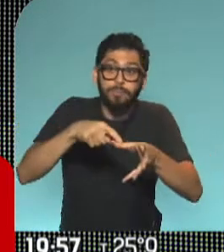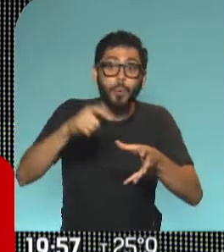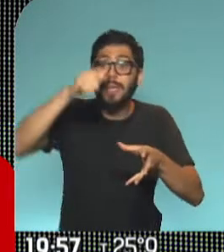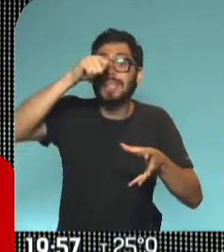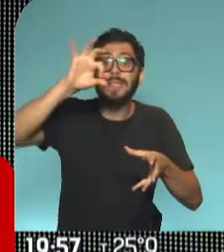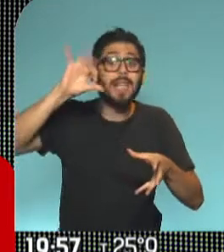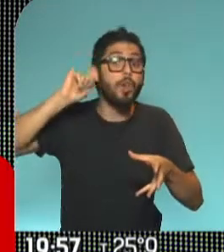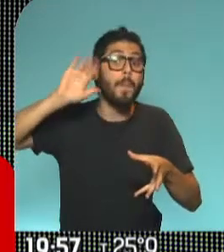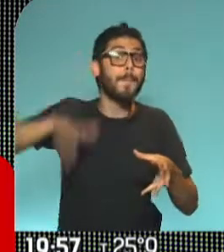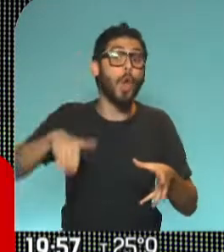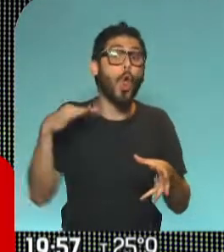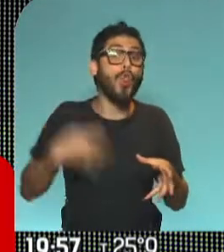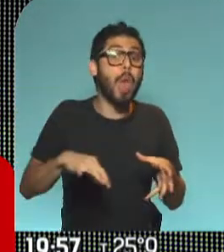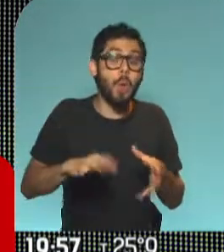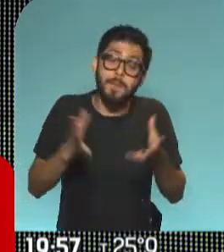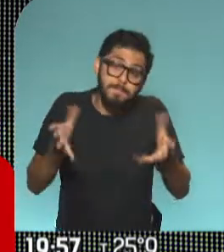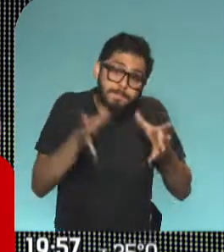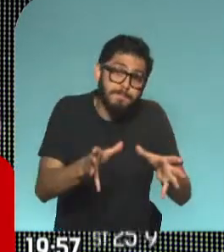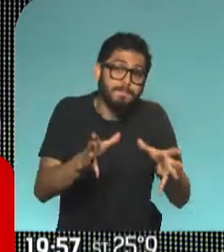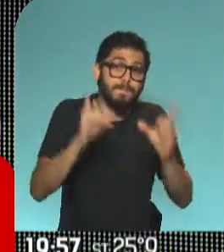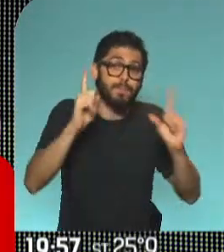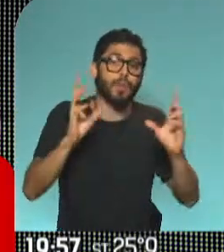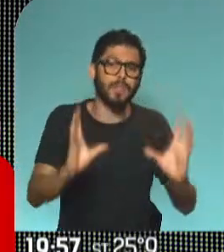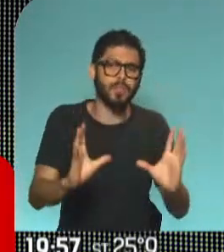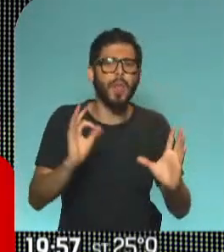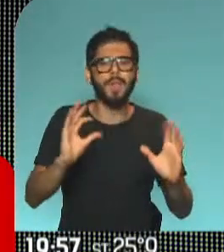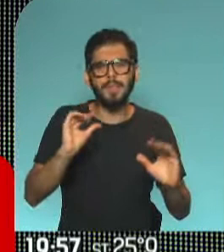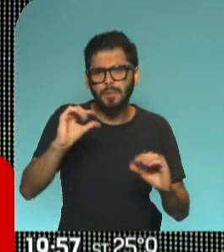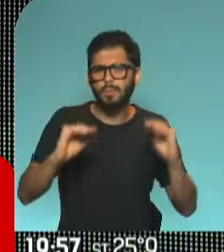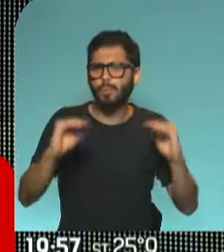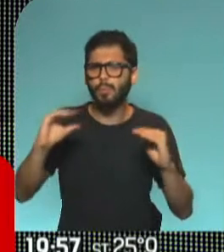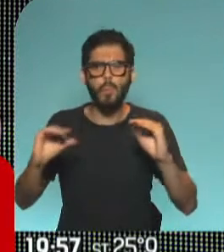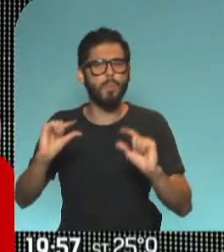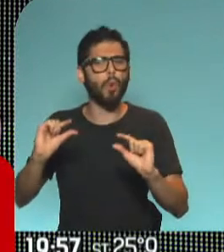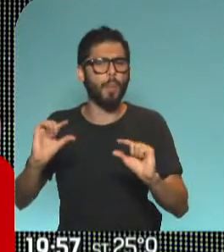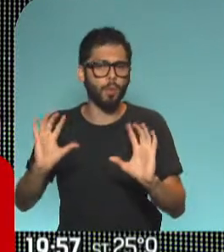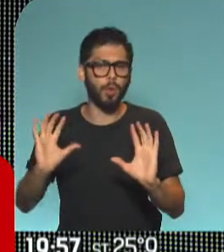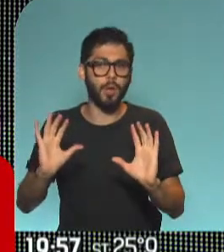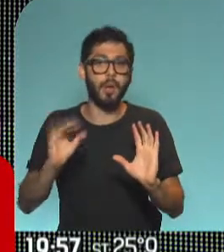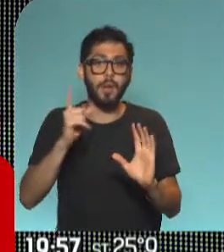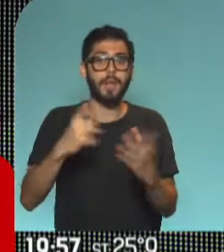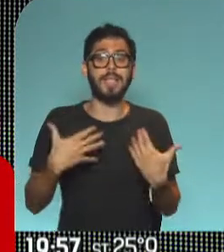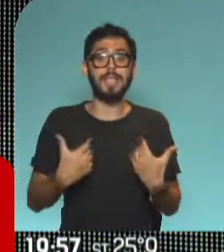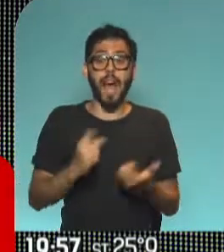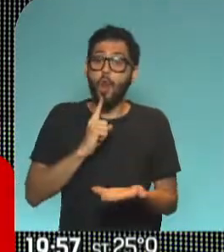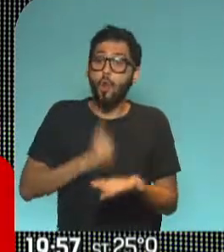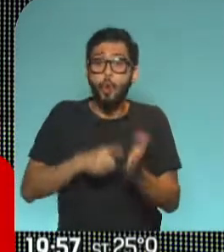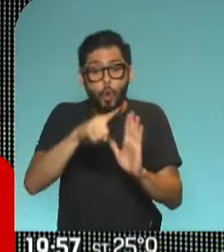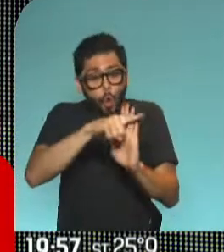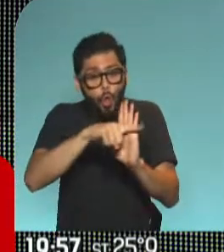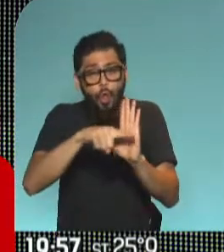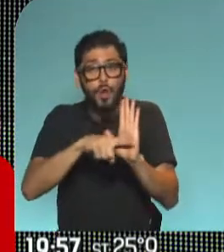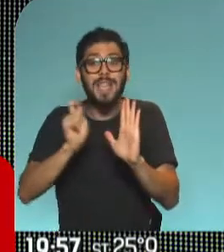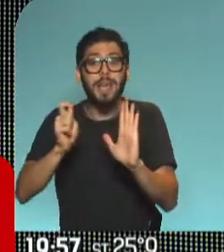visión equilibrada y plantearnos que quienes definen las medidas sanitarias son los responsables del